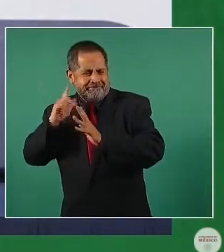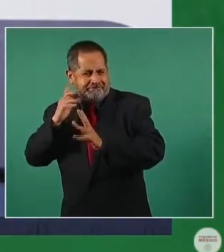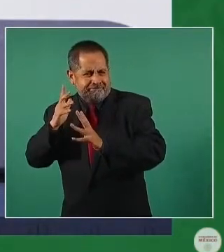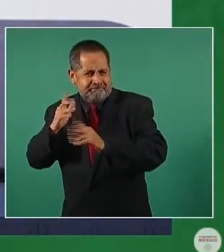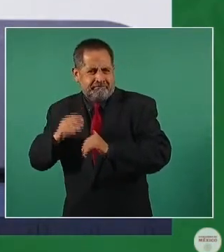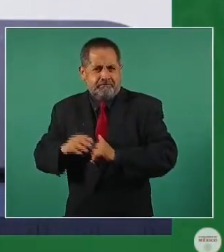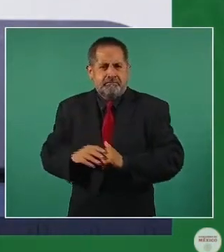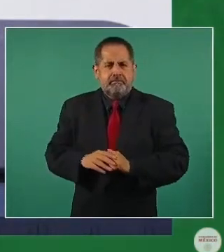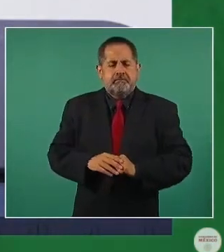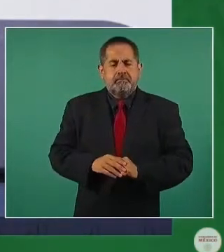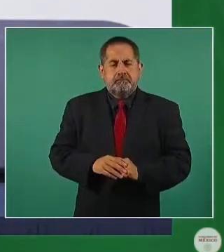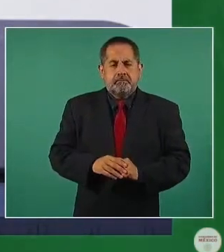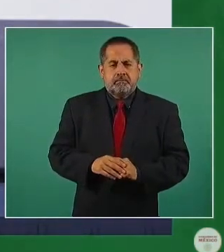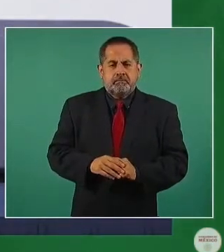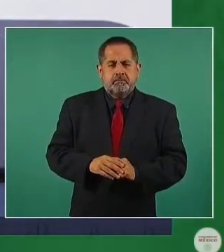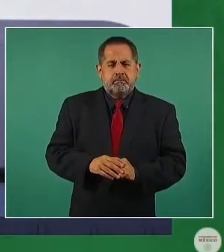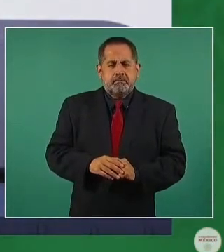centro de